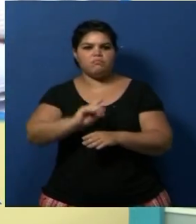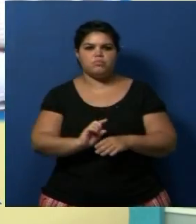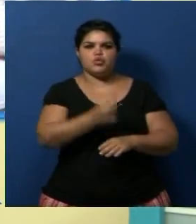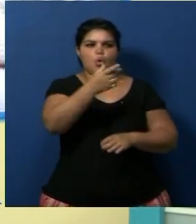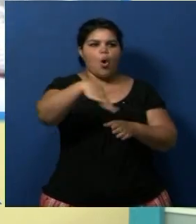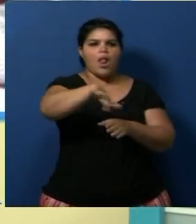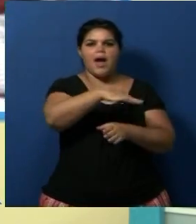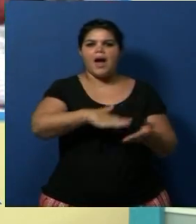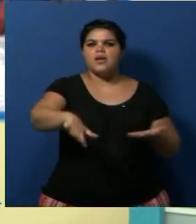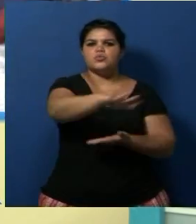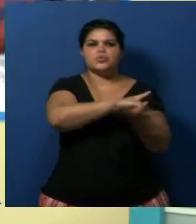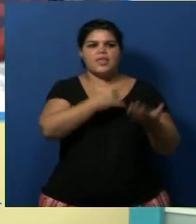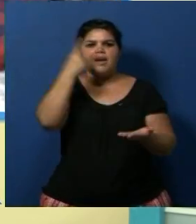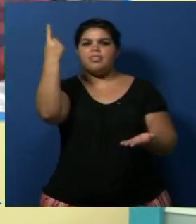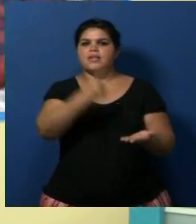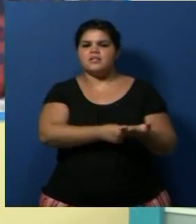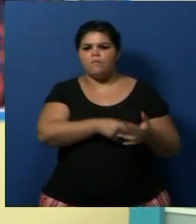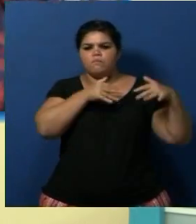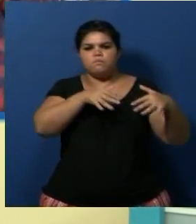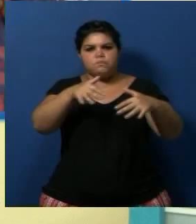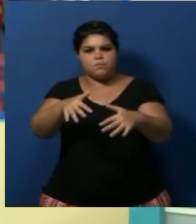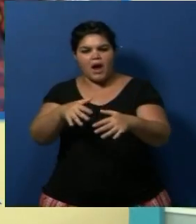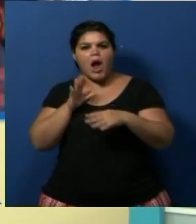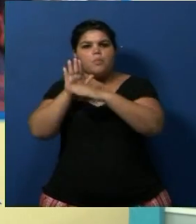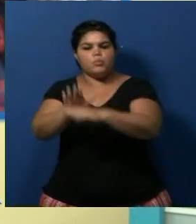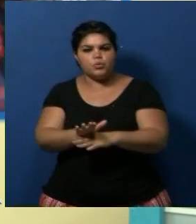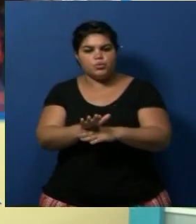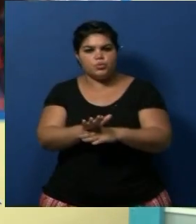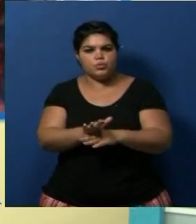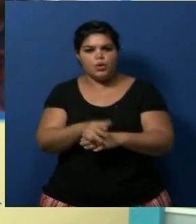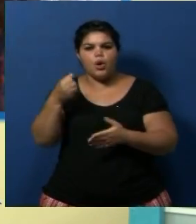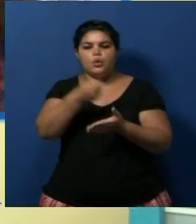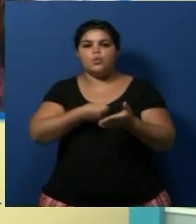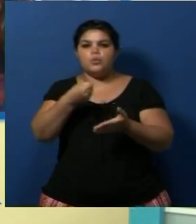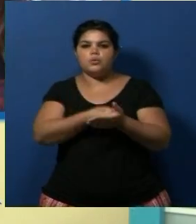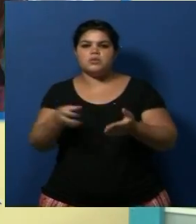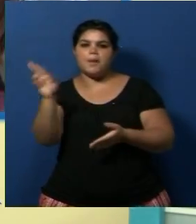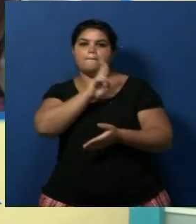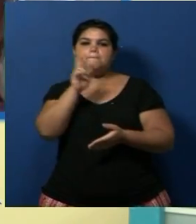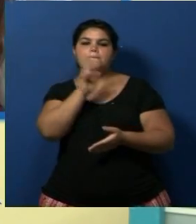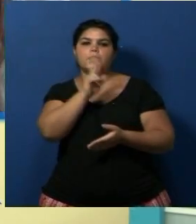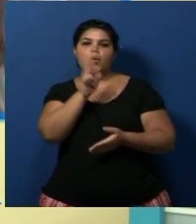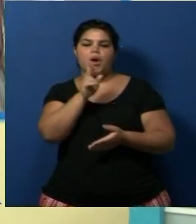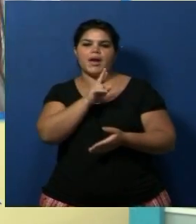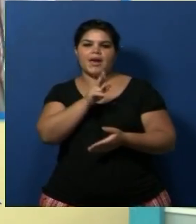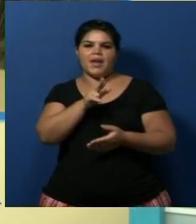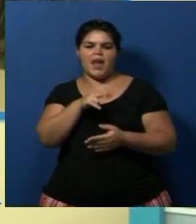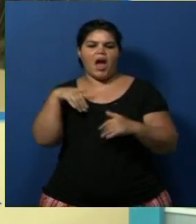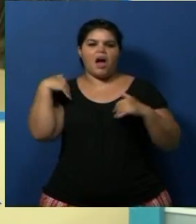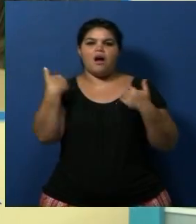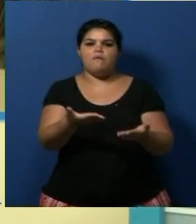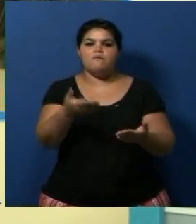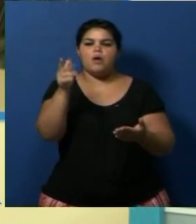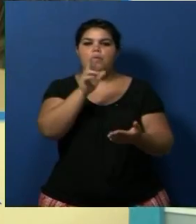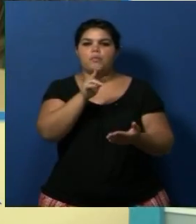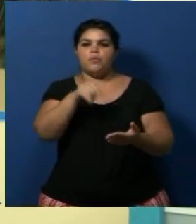primeros, las luchas de las primeras mujeres que podemos decir que fueron las madres del feminismo. Me parece que la palabra